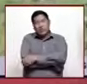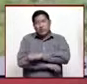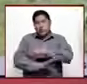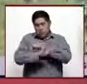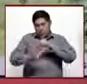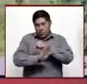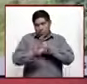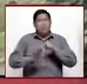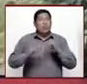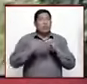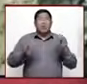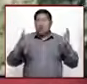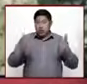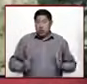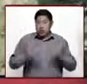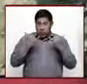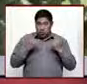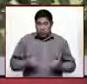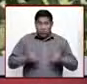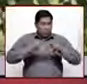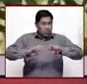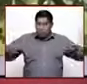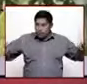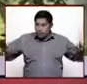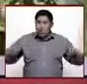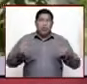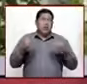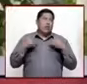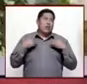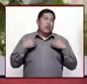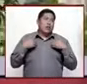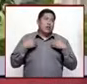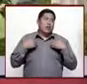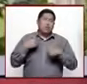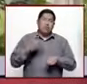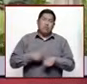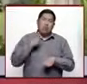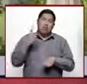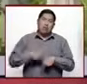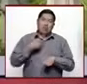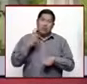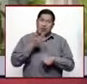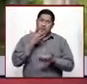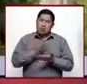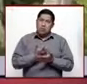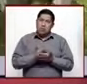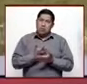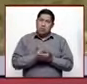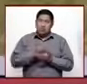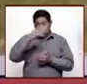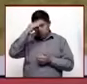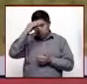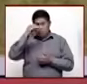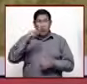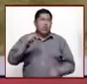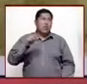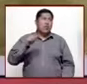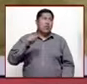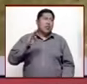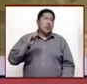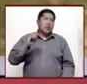que hemos logrado intervenir hoy día tenían prueba frecuente o prueba evidente de que este individuo, Nabor y